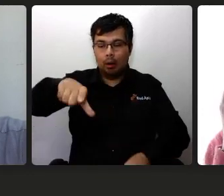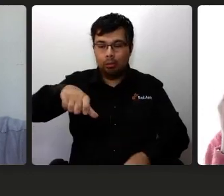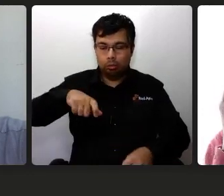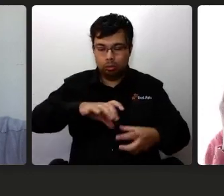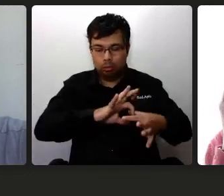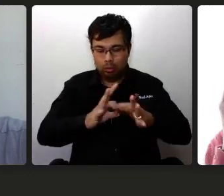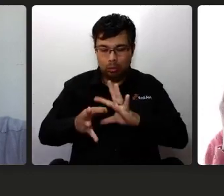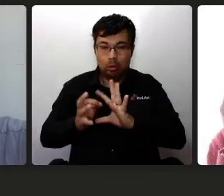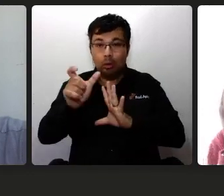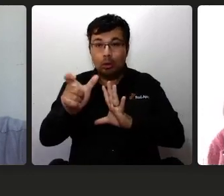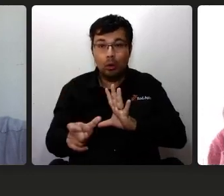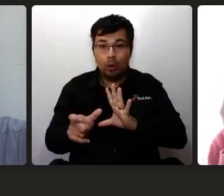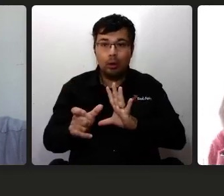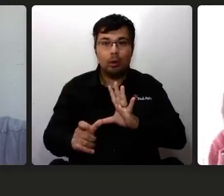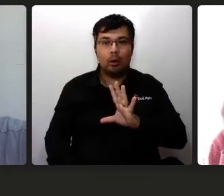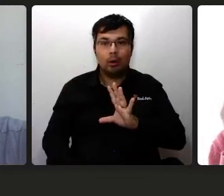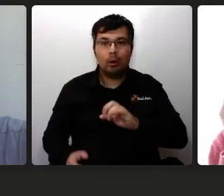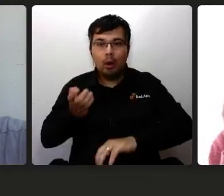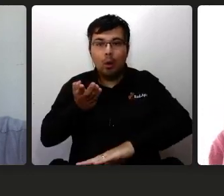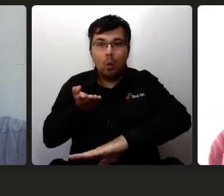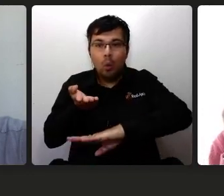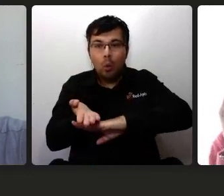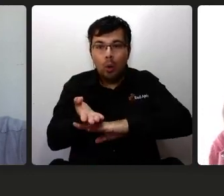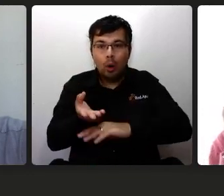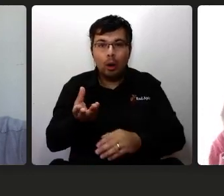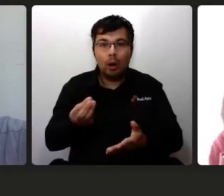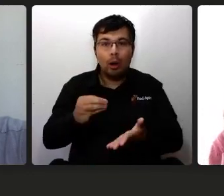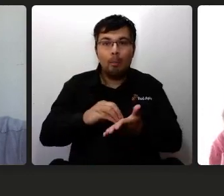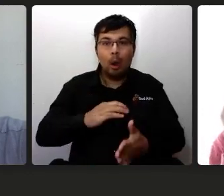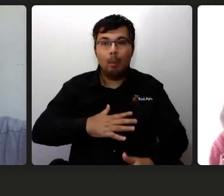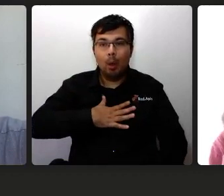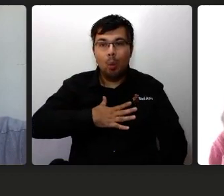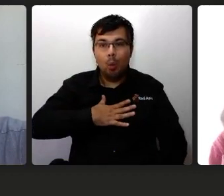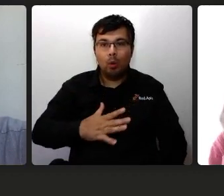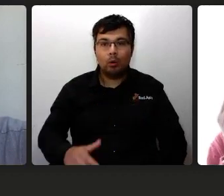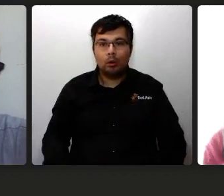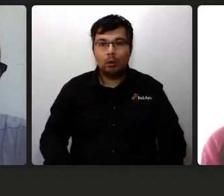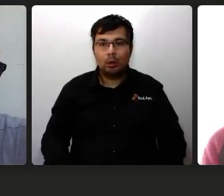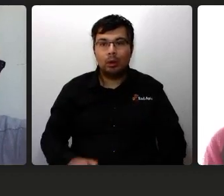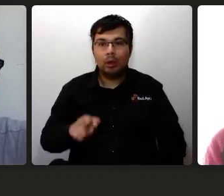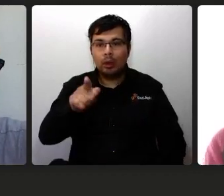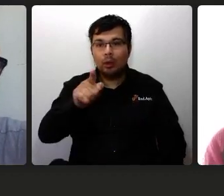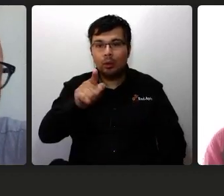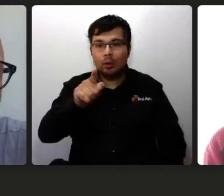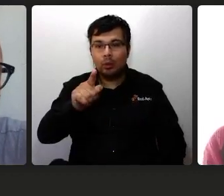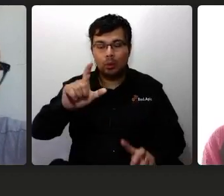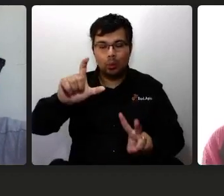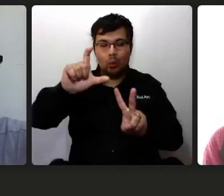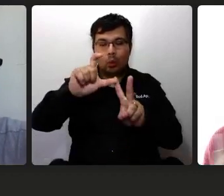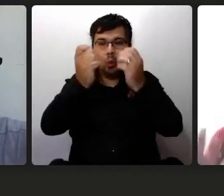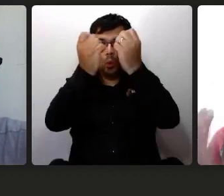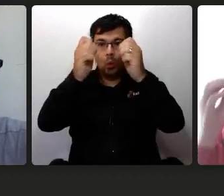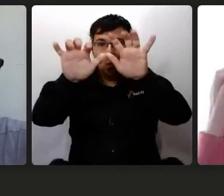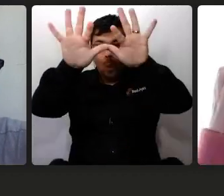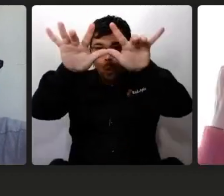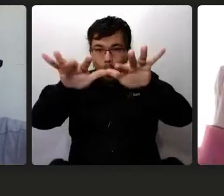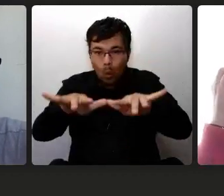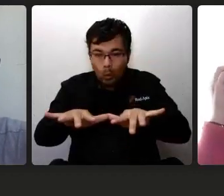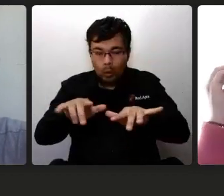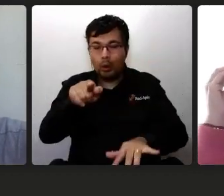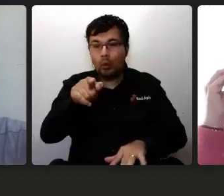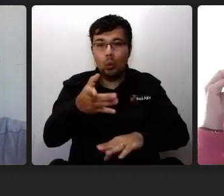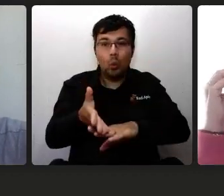recursos humanos me dijo, mira, lo que más me gusta de tu currículum es que tú hiciste un emprendimiento y te fue mal. Yo dije... Claro. ¡Qué alegría! O sea,